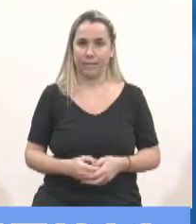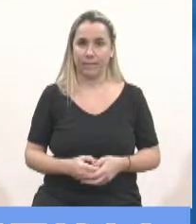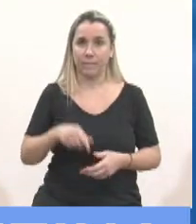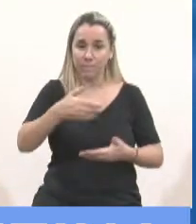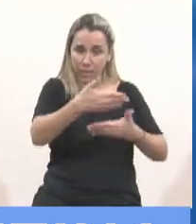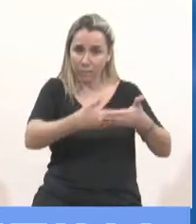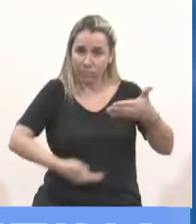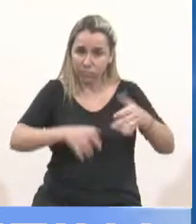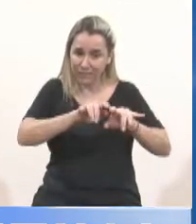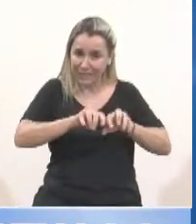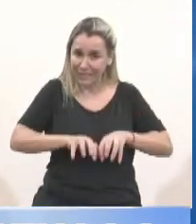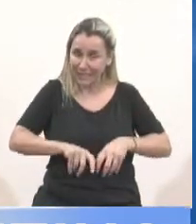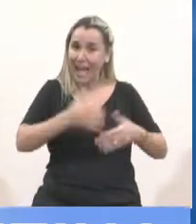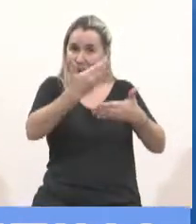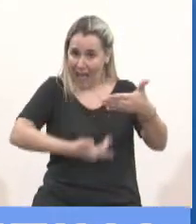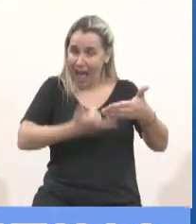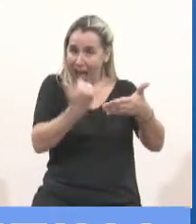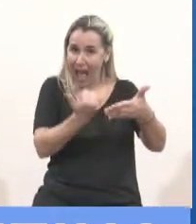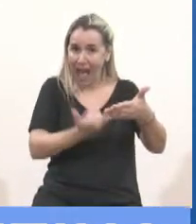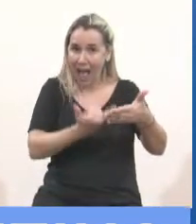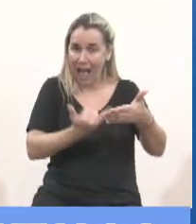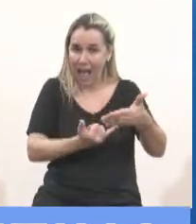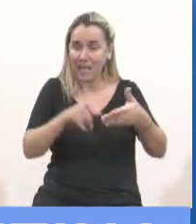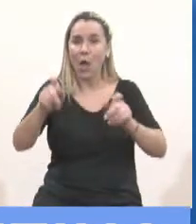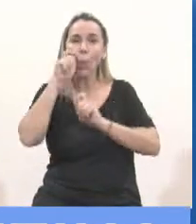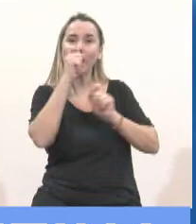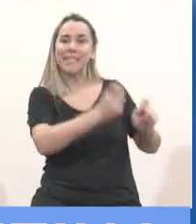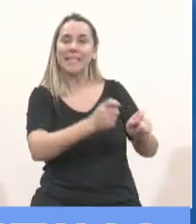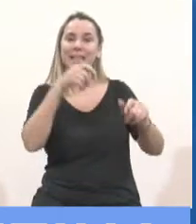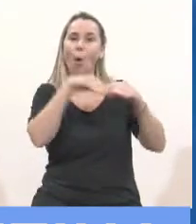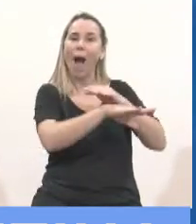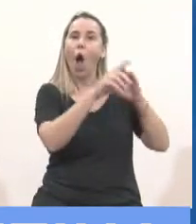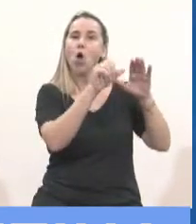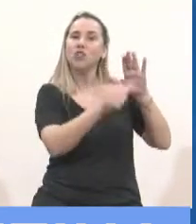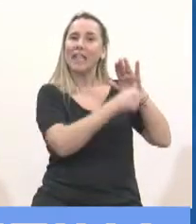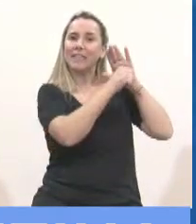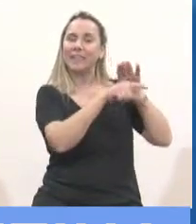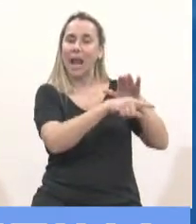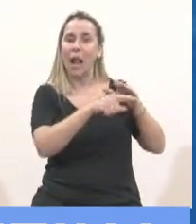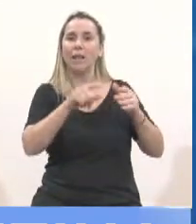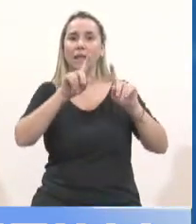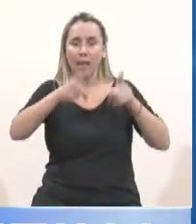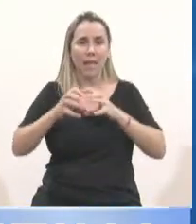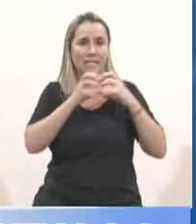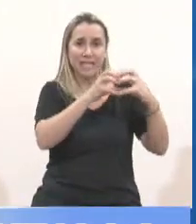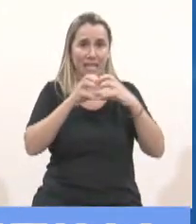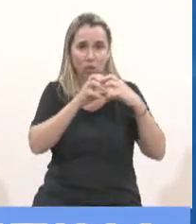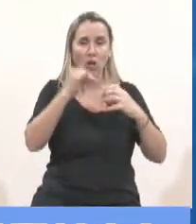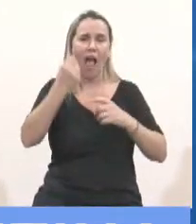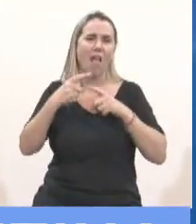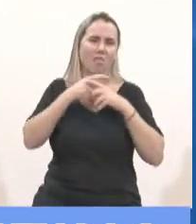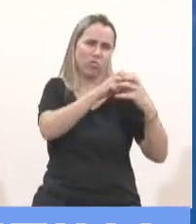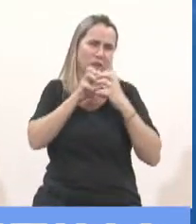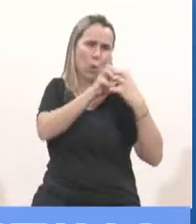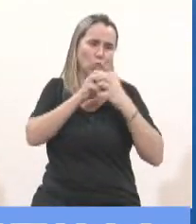Están las copias taquigráficas en la visita que hizo del Banco Central. Está en la sesión, cuando tuvimos la